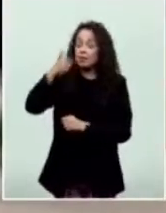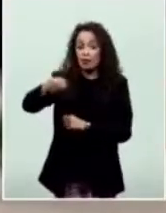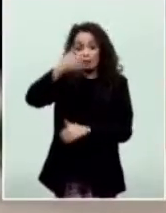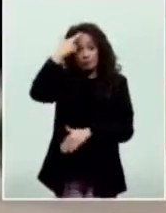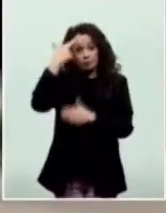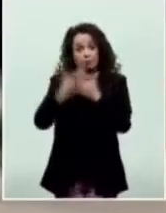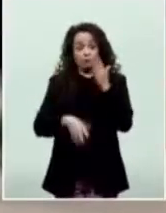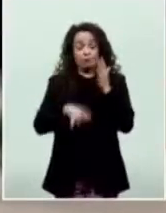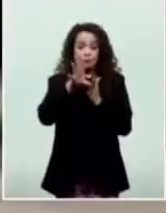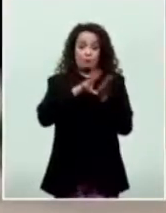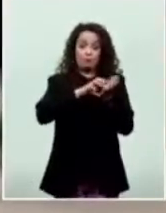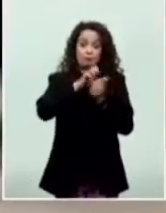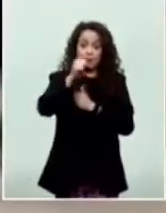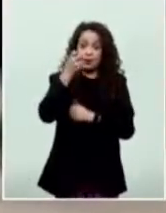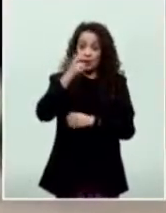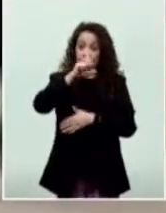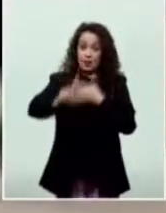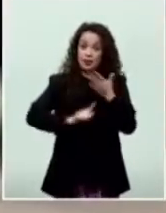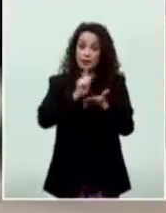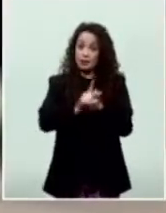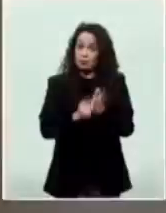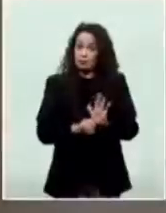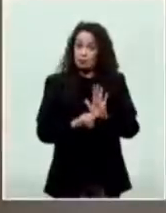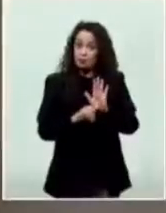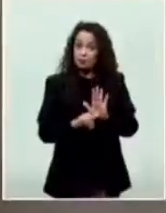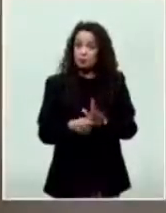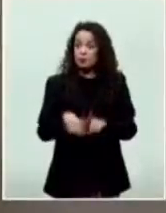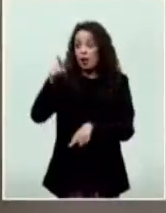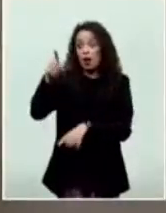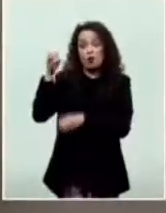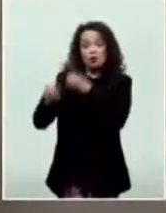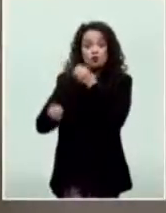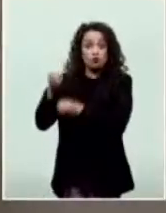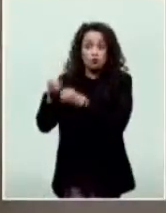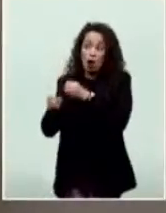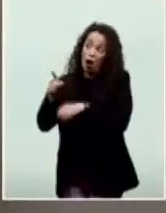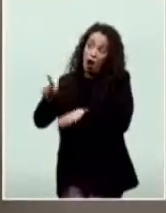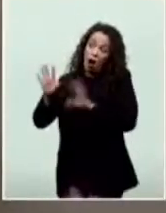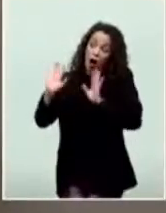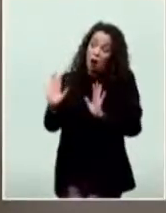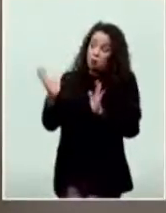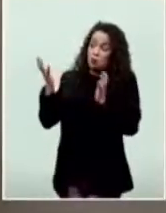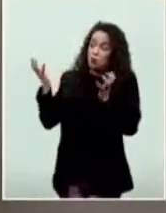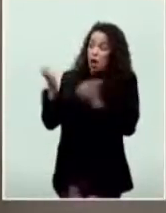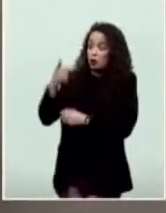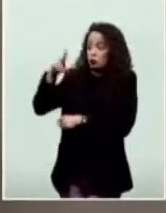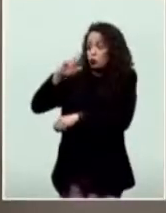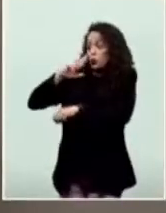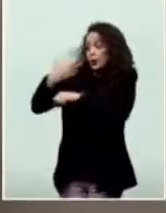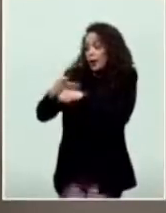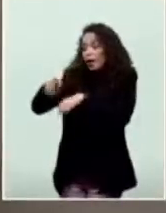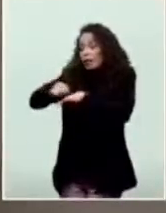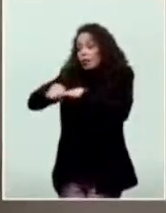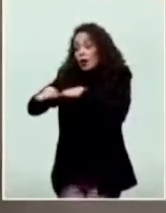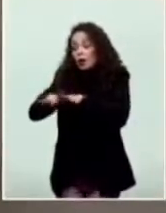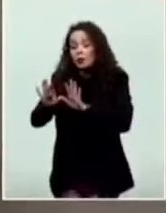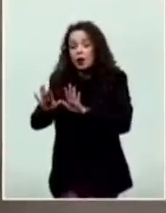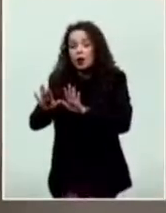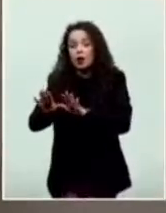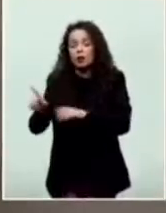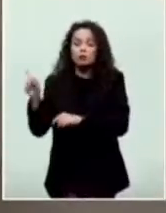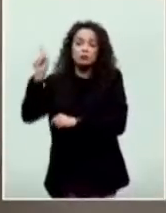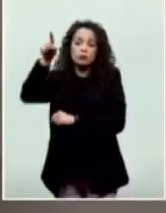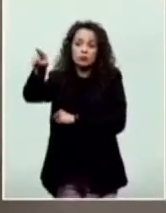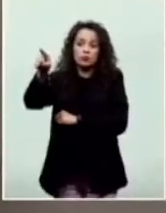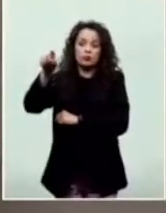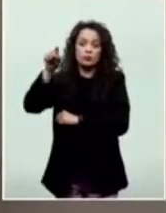pues esta ley. Bueno, incluso, pues el juez lo hizo en ejercicio de sus facultades y ya la Corte decidirá si